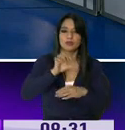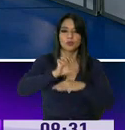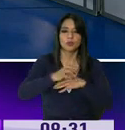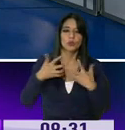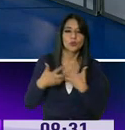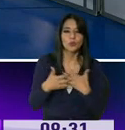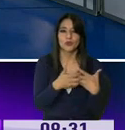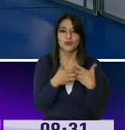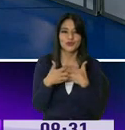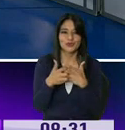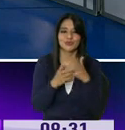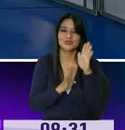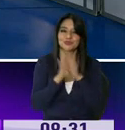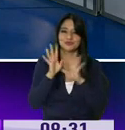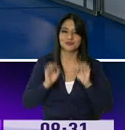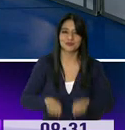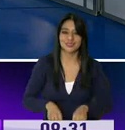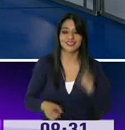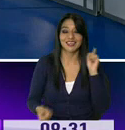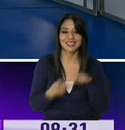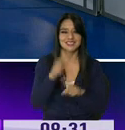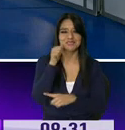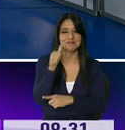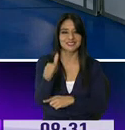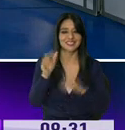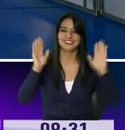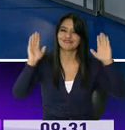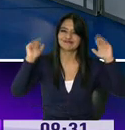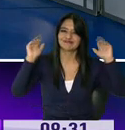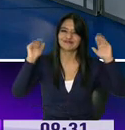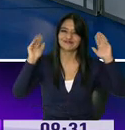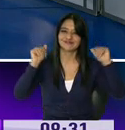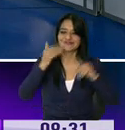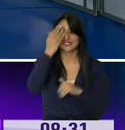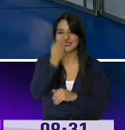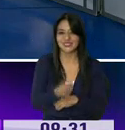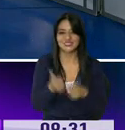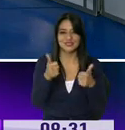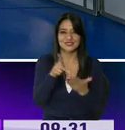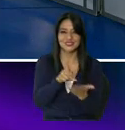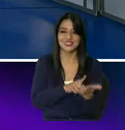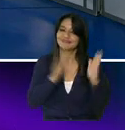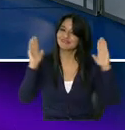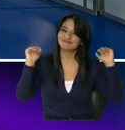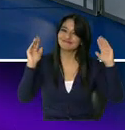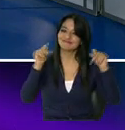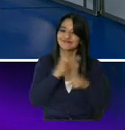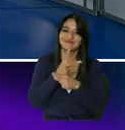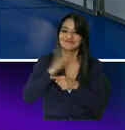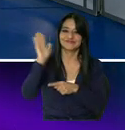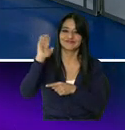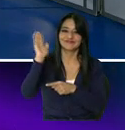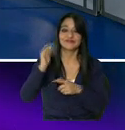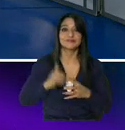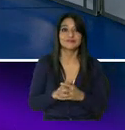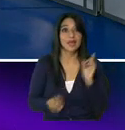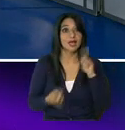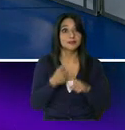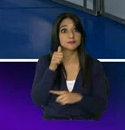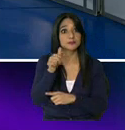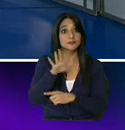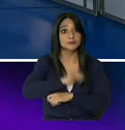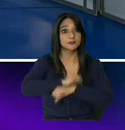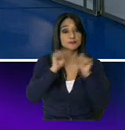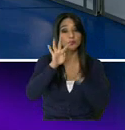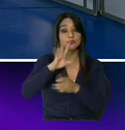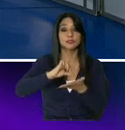juntos podemos salir de todo. Nos vemos el día de mañana. Mi Cari, que tengan un lindo programa. Gracias. Chao, mi querida Cari, de nuestra parte, mañana 5:45